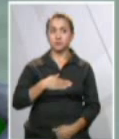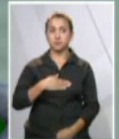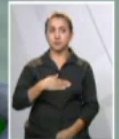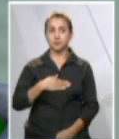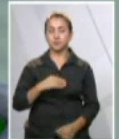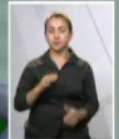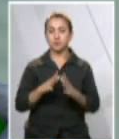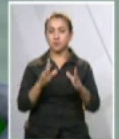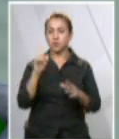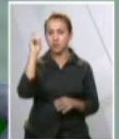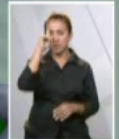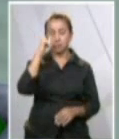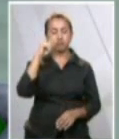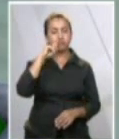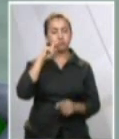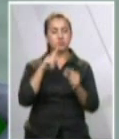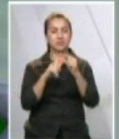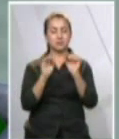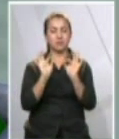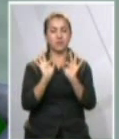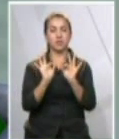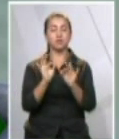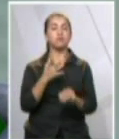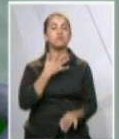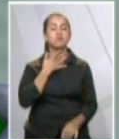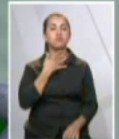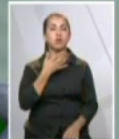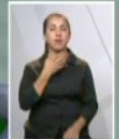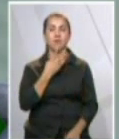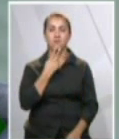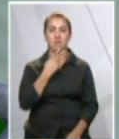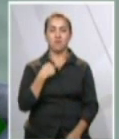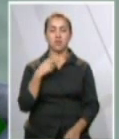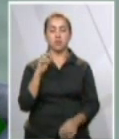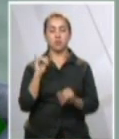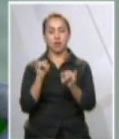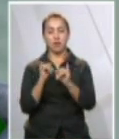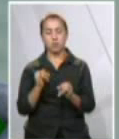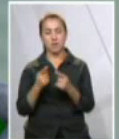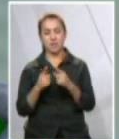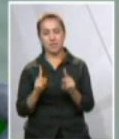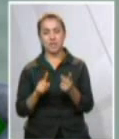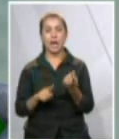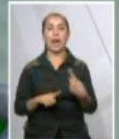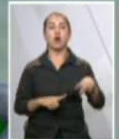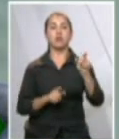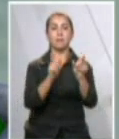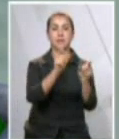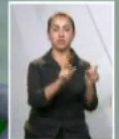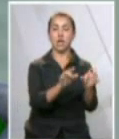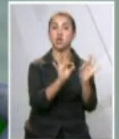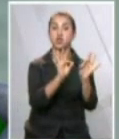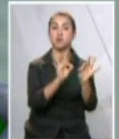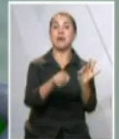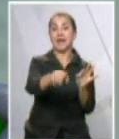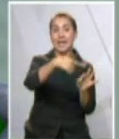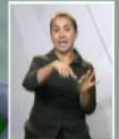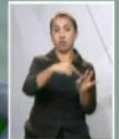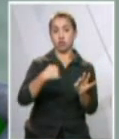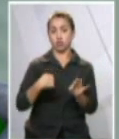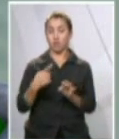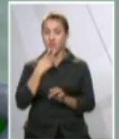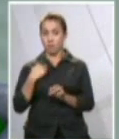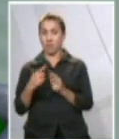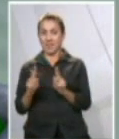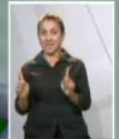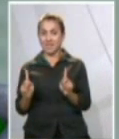desde mi punto de vista, es súper difícil definirlo, porque vivir de una manera distinta al resto, a la normalidad,